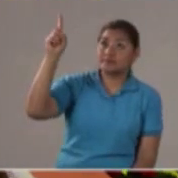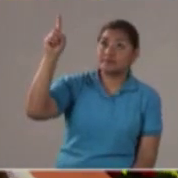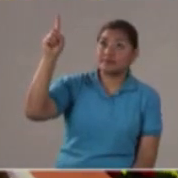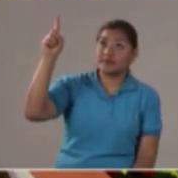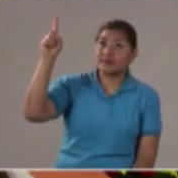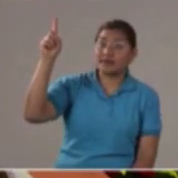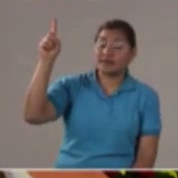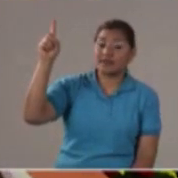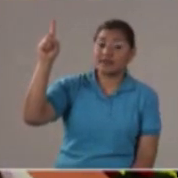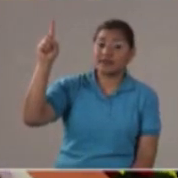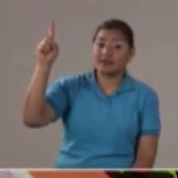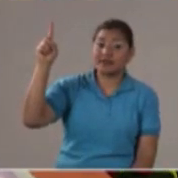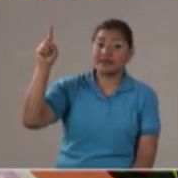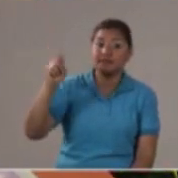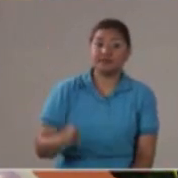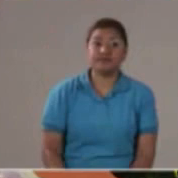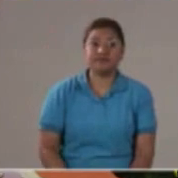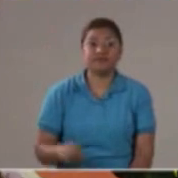empezar.